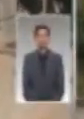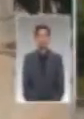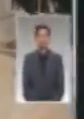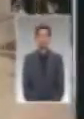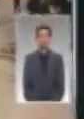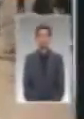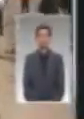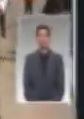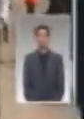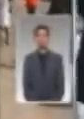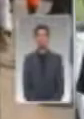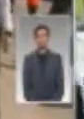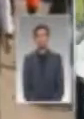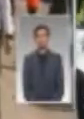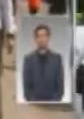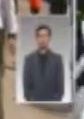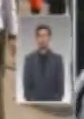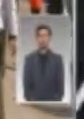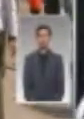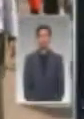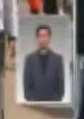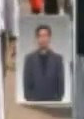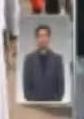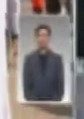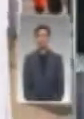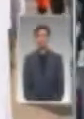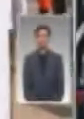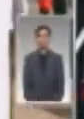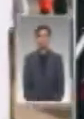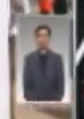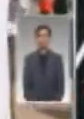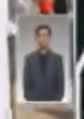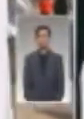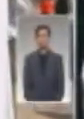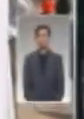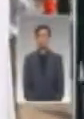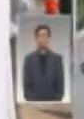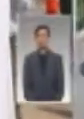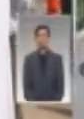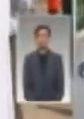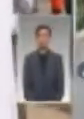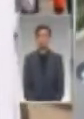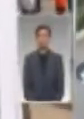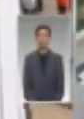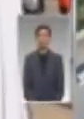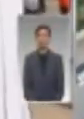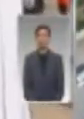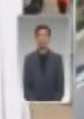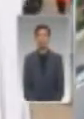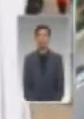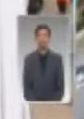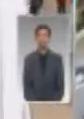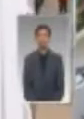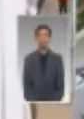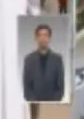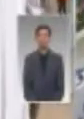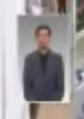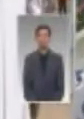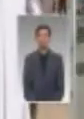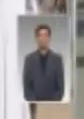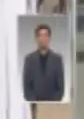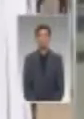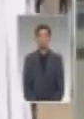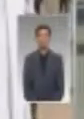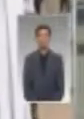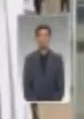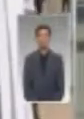precisamente por lo mismo, porque es el que peligra de ser el más largo, ha sido muy cuidado y se quiere que ese momento dure 8 minutos, nada más. 8 minutos.